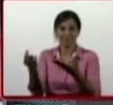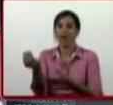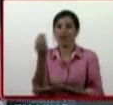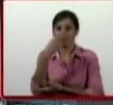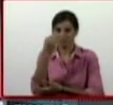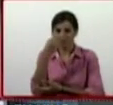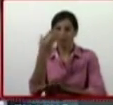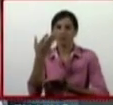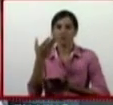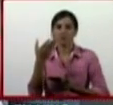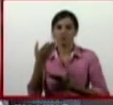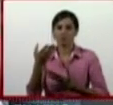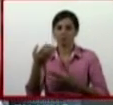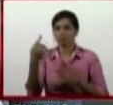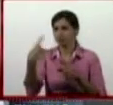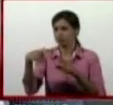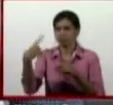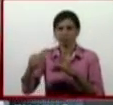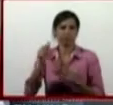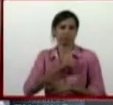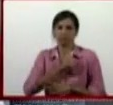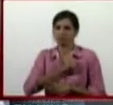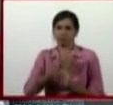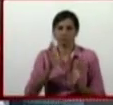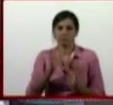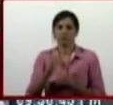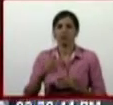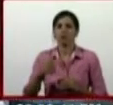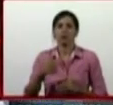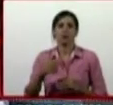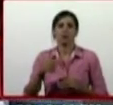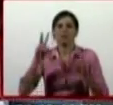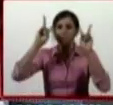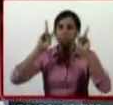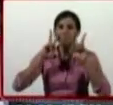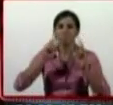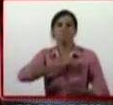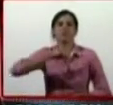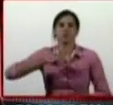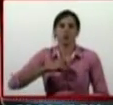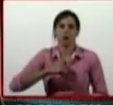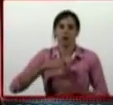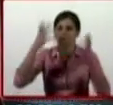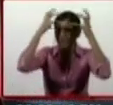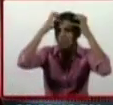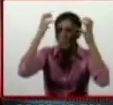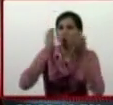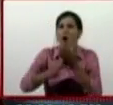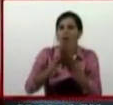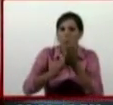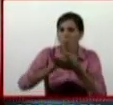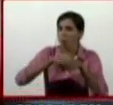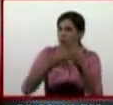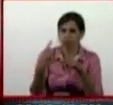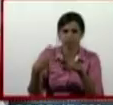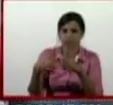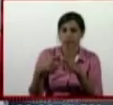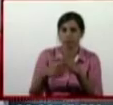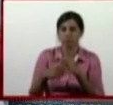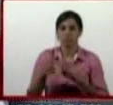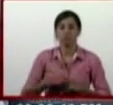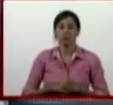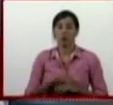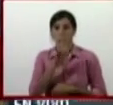alimentaria y de productos en general, también de aseo personal, etcétera. Se cruzan varias matrices.